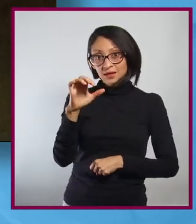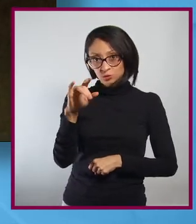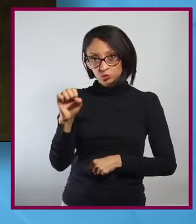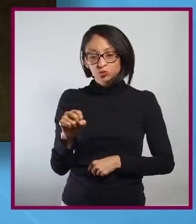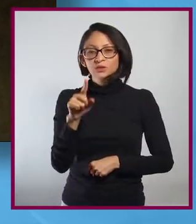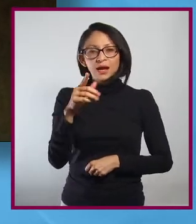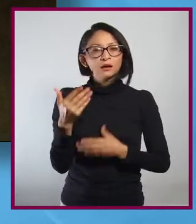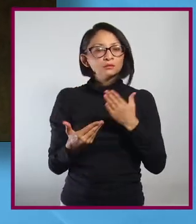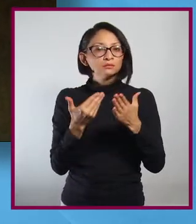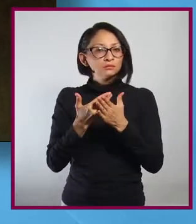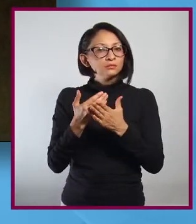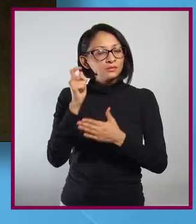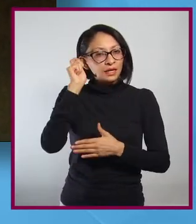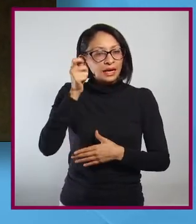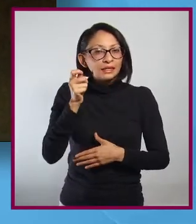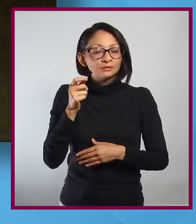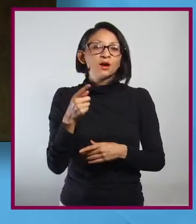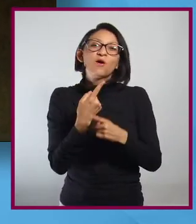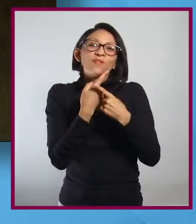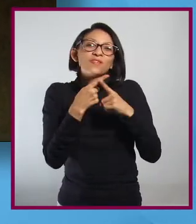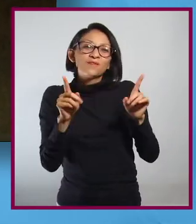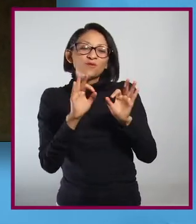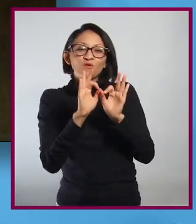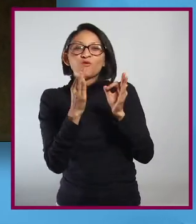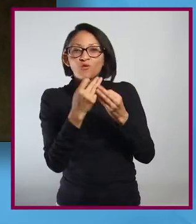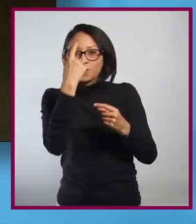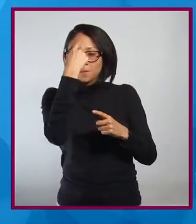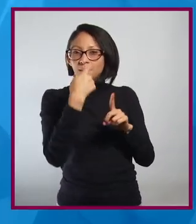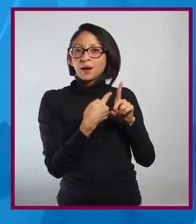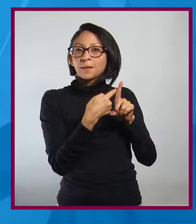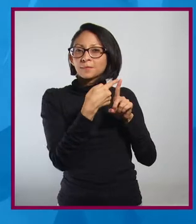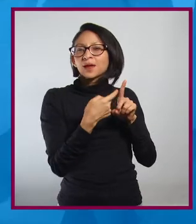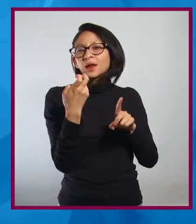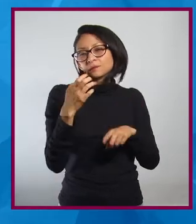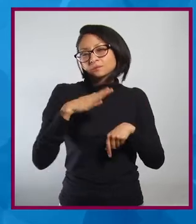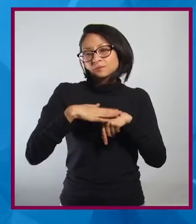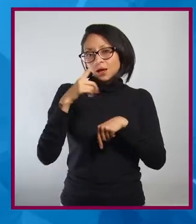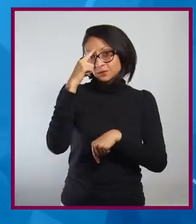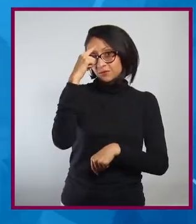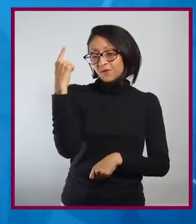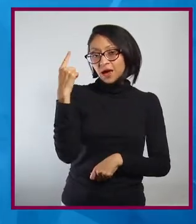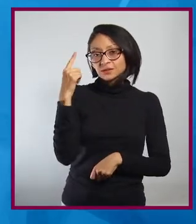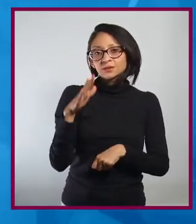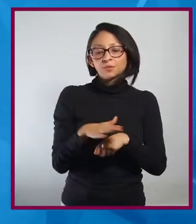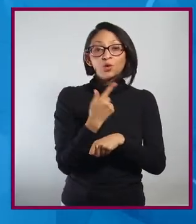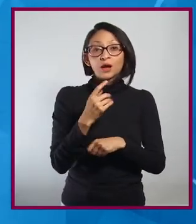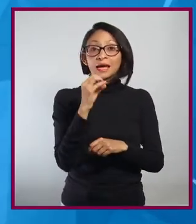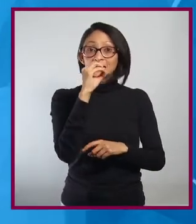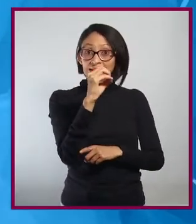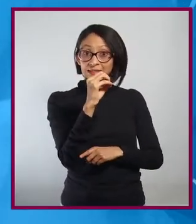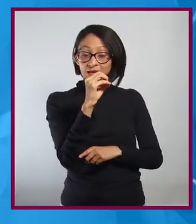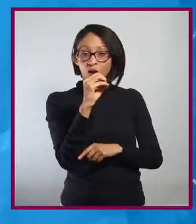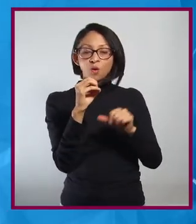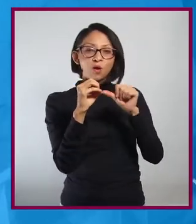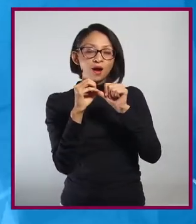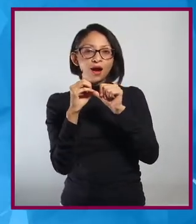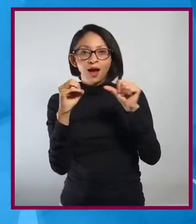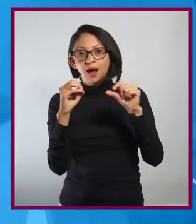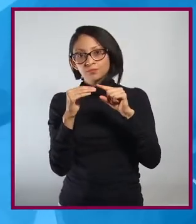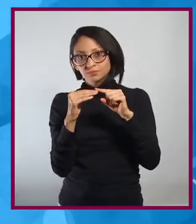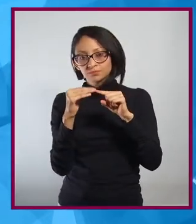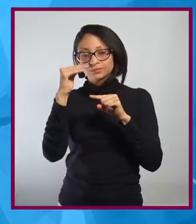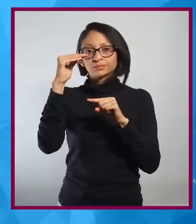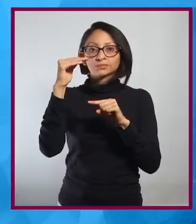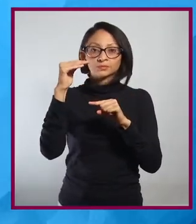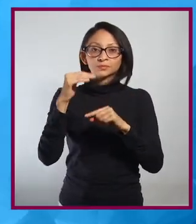y astrónomo sueco, propuso una escala distinta. Esta escala es más práctica porque va desde 0 grados